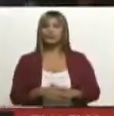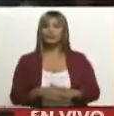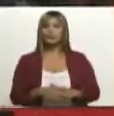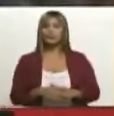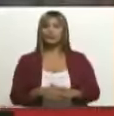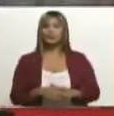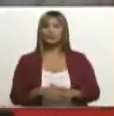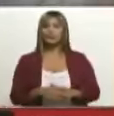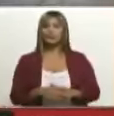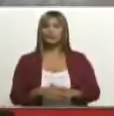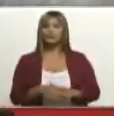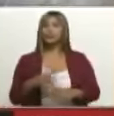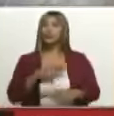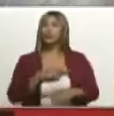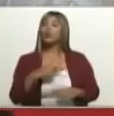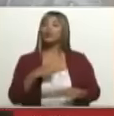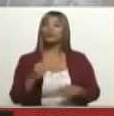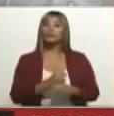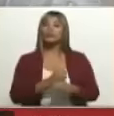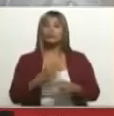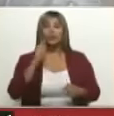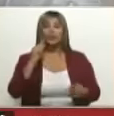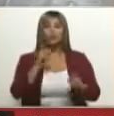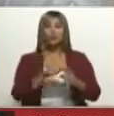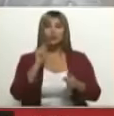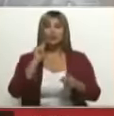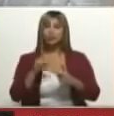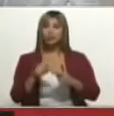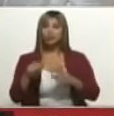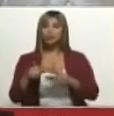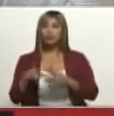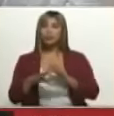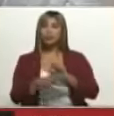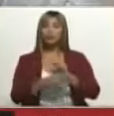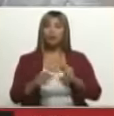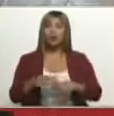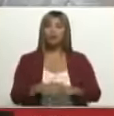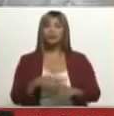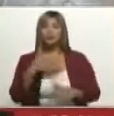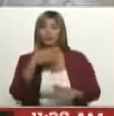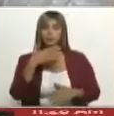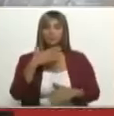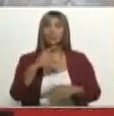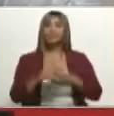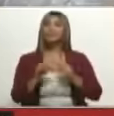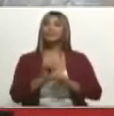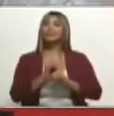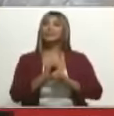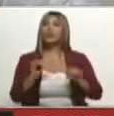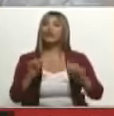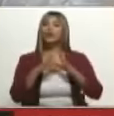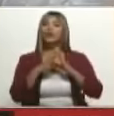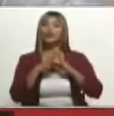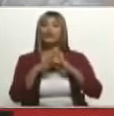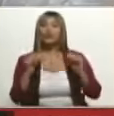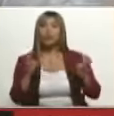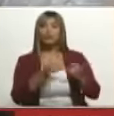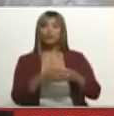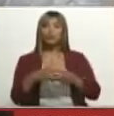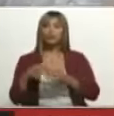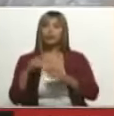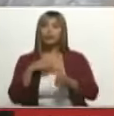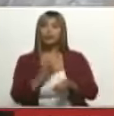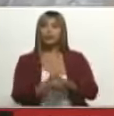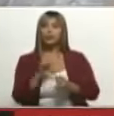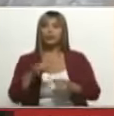Vamos tras las mafias. Se acabó toda esa estructura carcelaria en